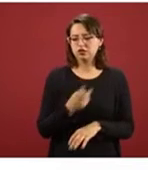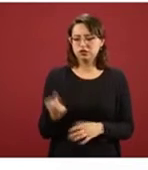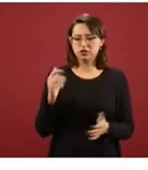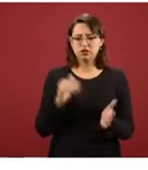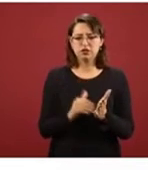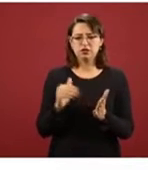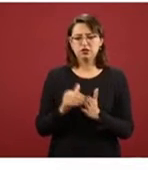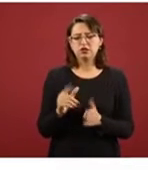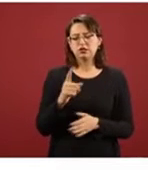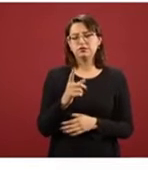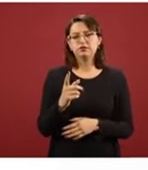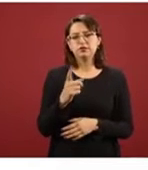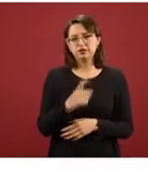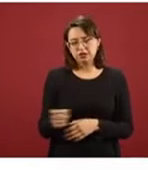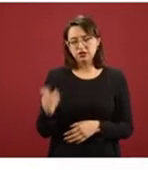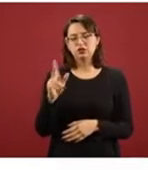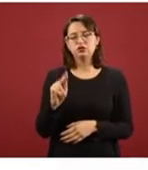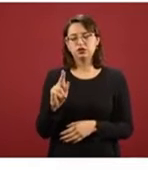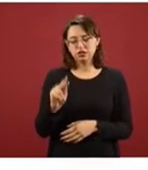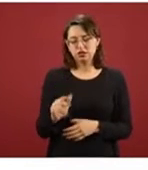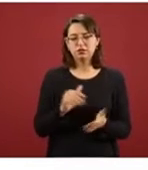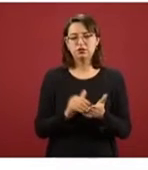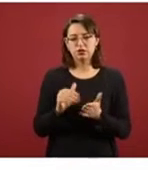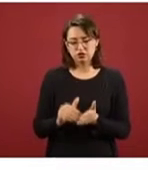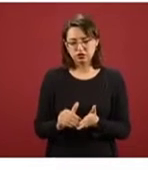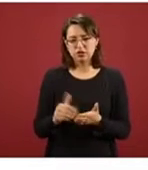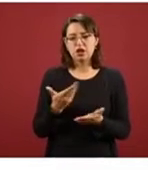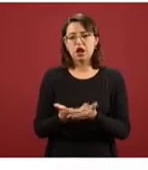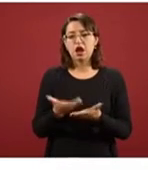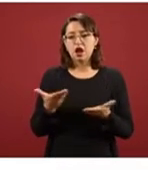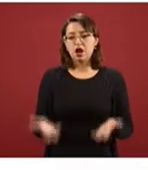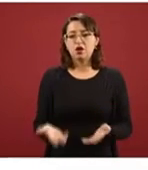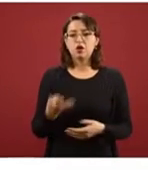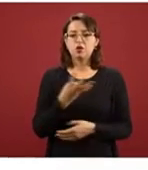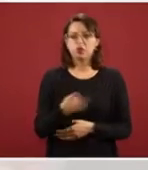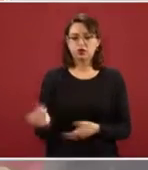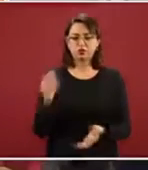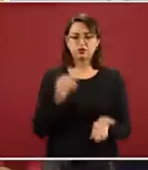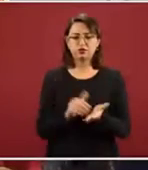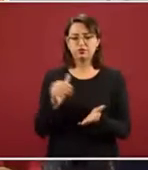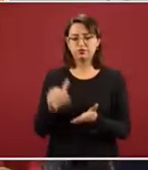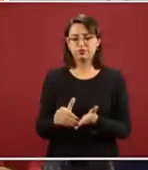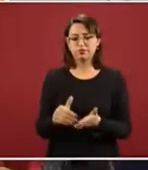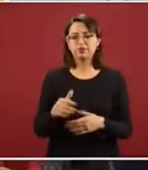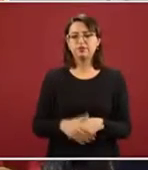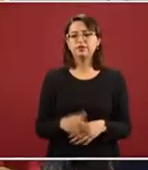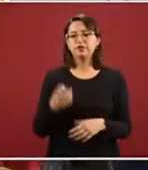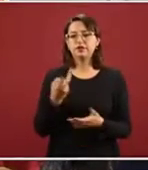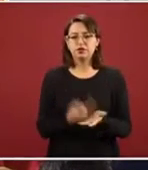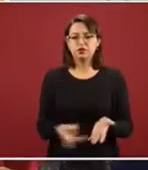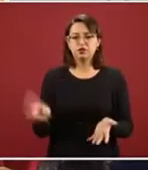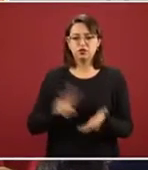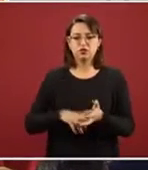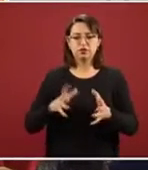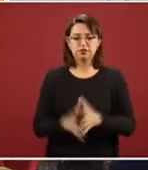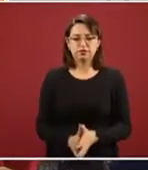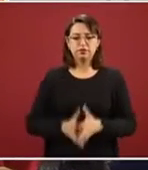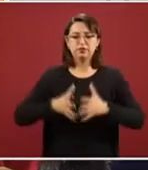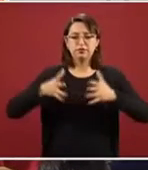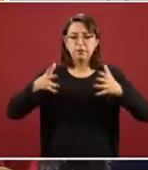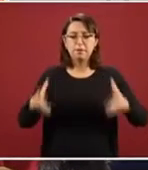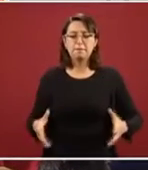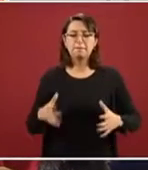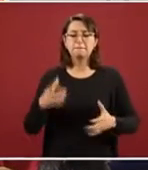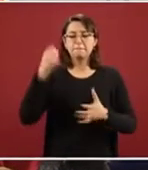millones, 180 millones en 2019 y ahora aparece con 400 millones. Es decir, creció el